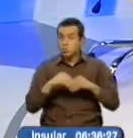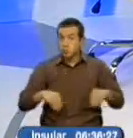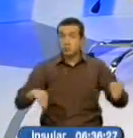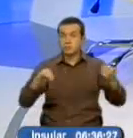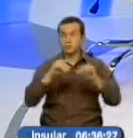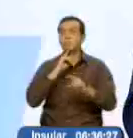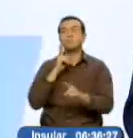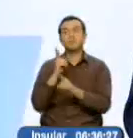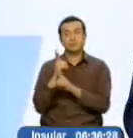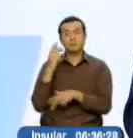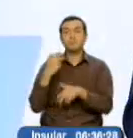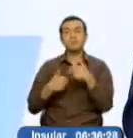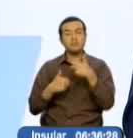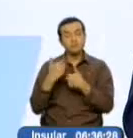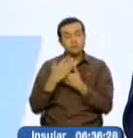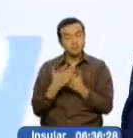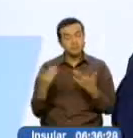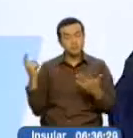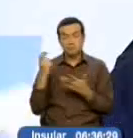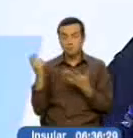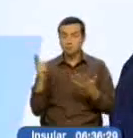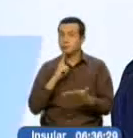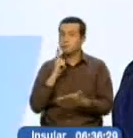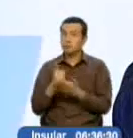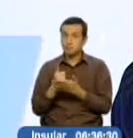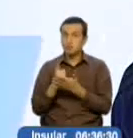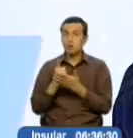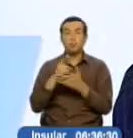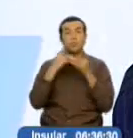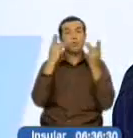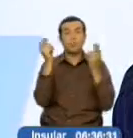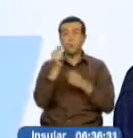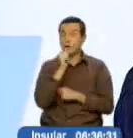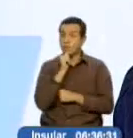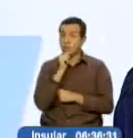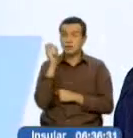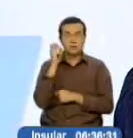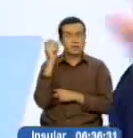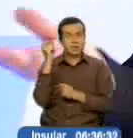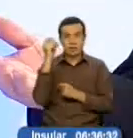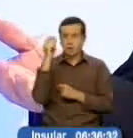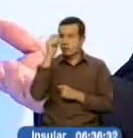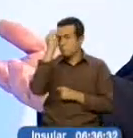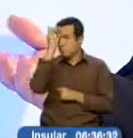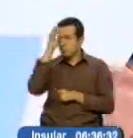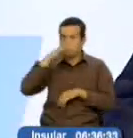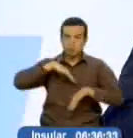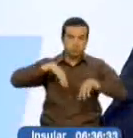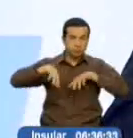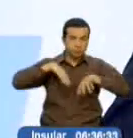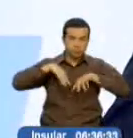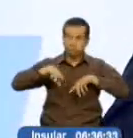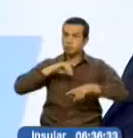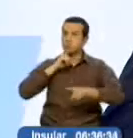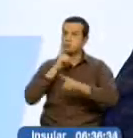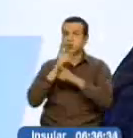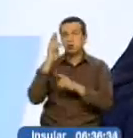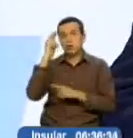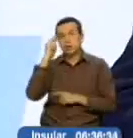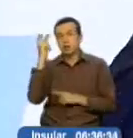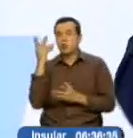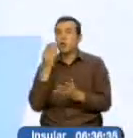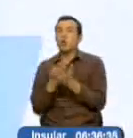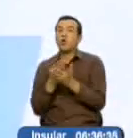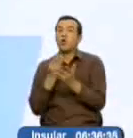dicho, ahí hay problemas que tenemos que también, entre lo público y lo privado, tenemos que actuar inteligentemente. No tiene mucha lógica cuando